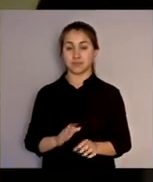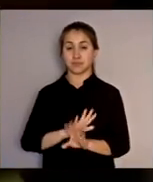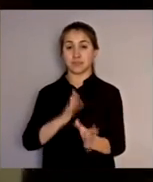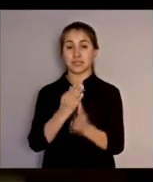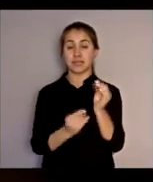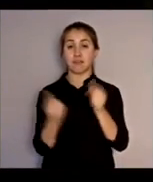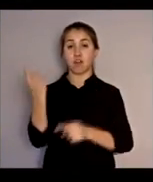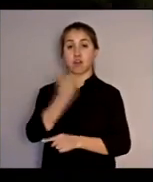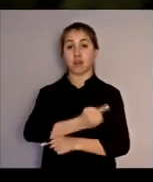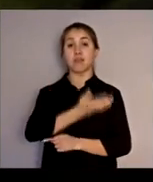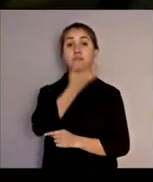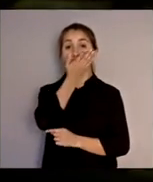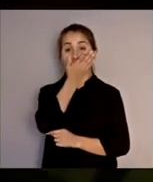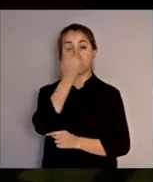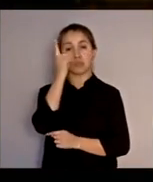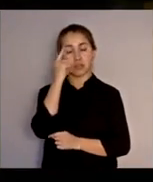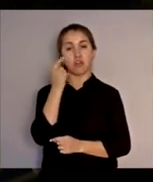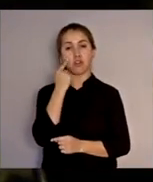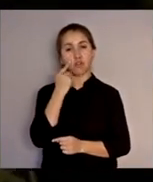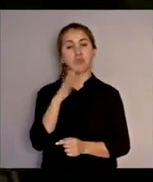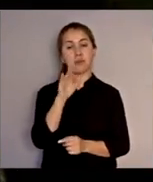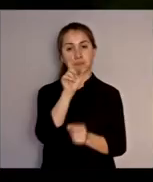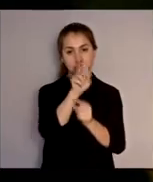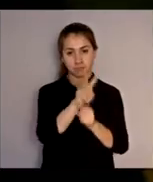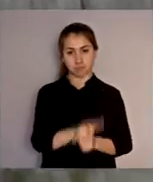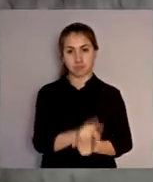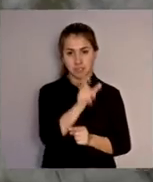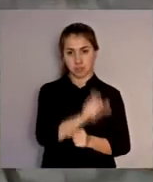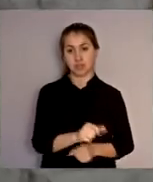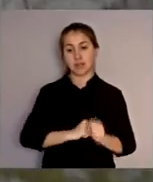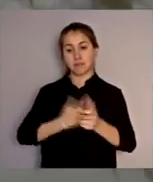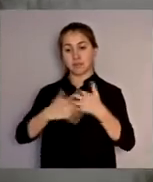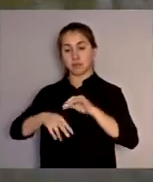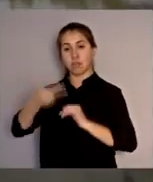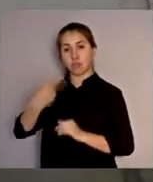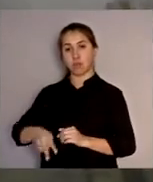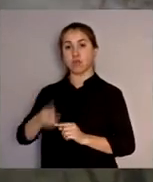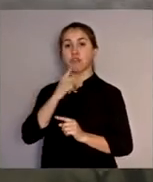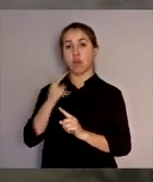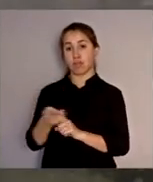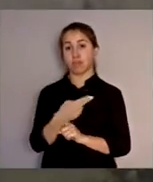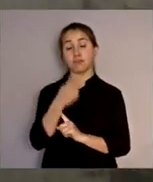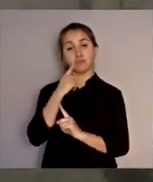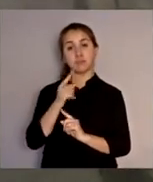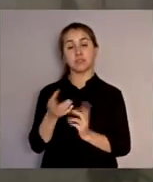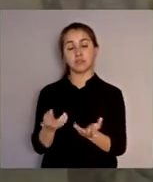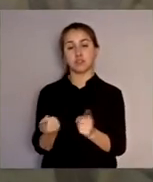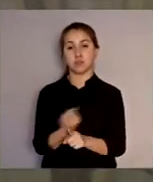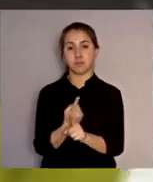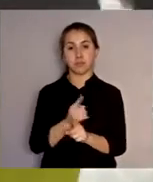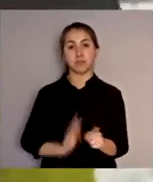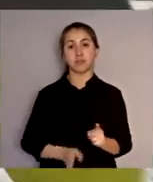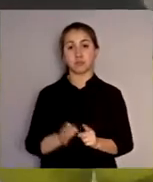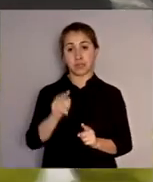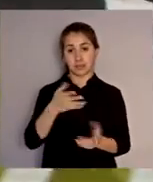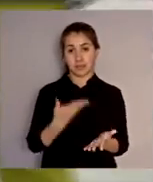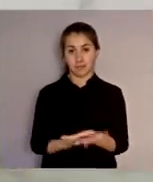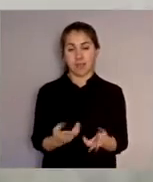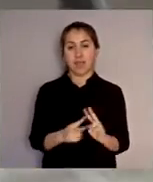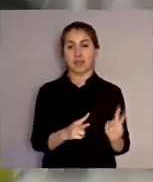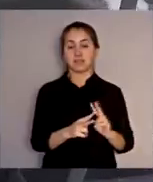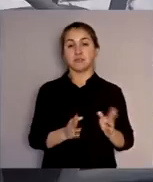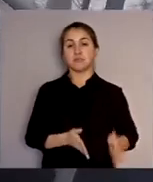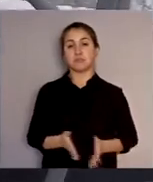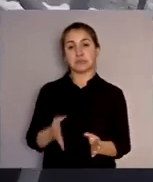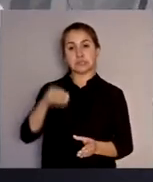Termina nuestra jornada en la nieve y creo que conozco mucho más a la persona que al empresario dueño de un holding. Nuestras conversaciones continúan, esta vez, en